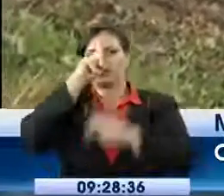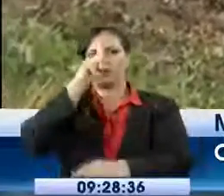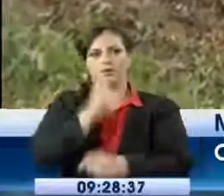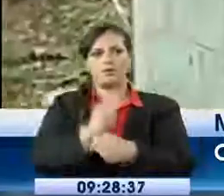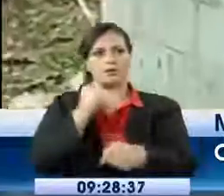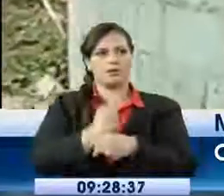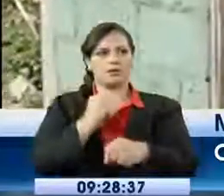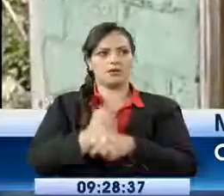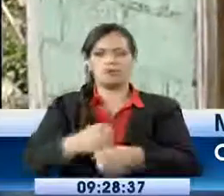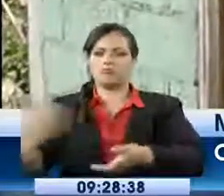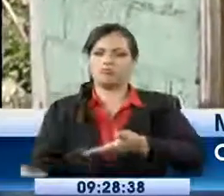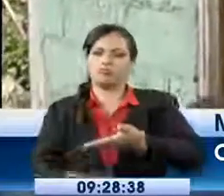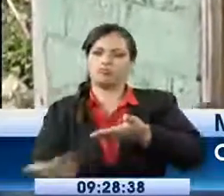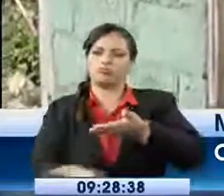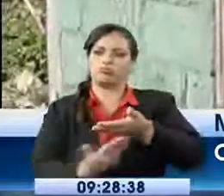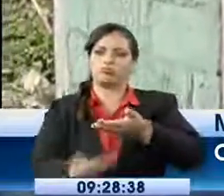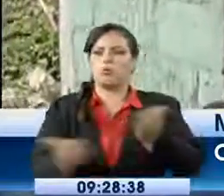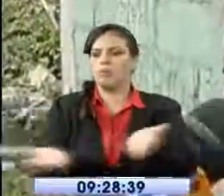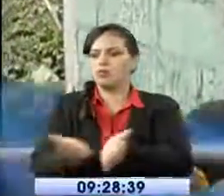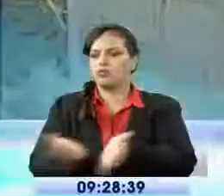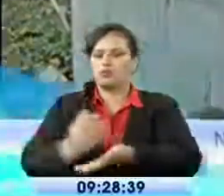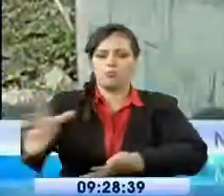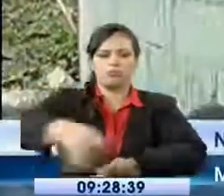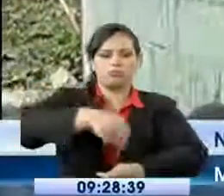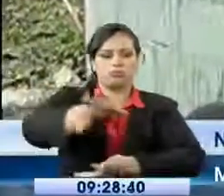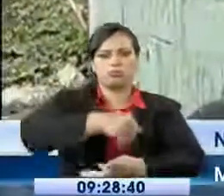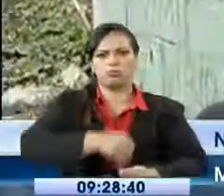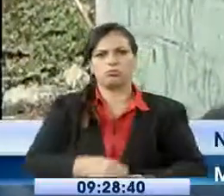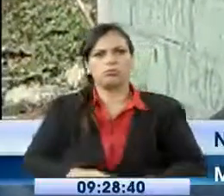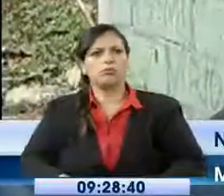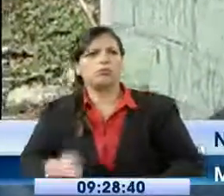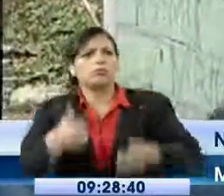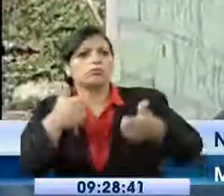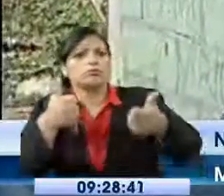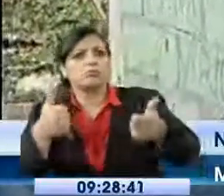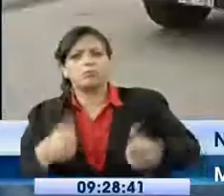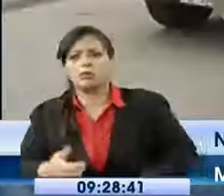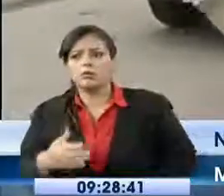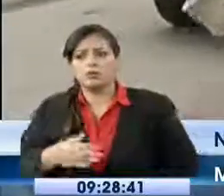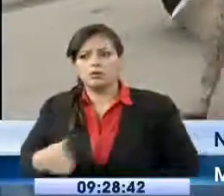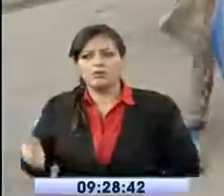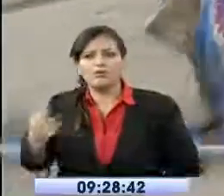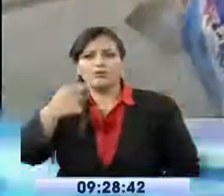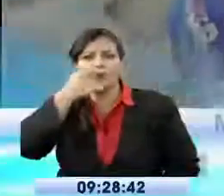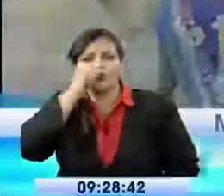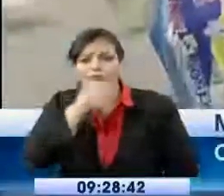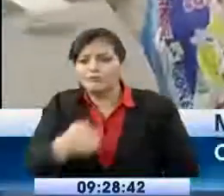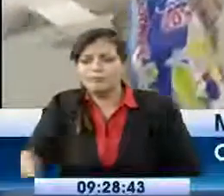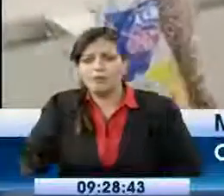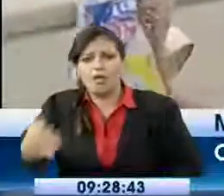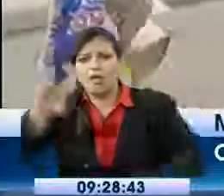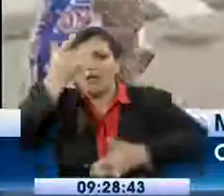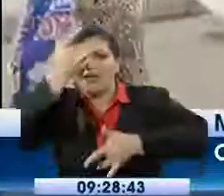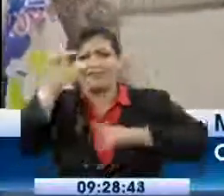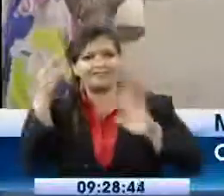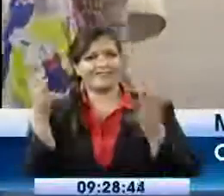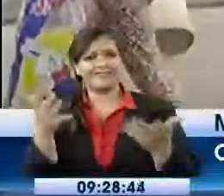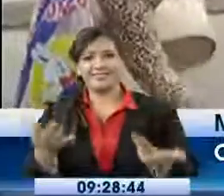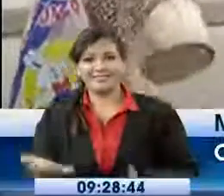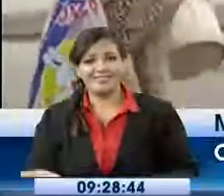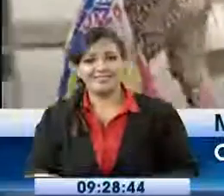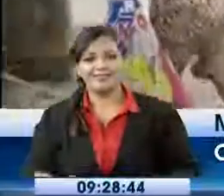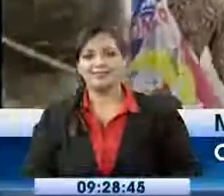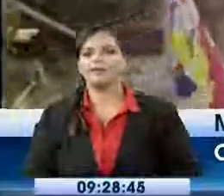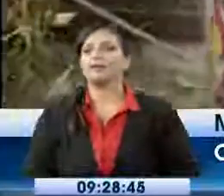su barrio. Mejor porque así los bebés no se enferman ni hay mosquitos. Algunos moradores que participaron de este